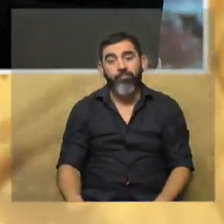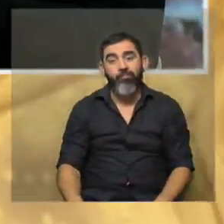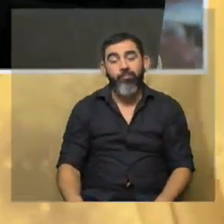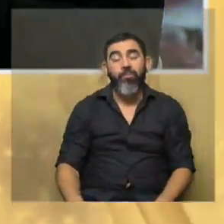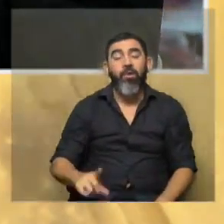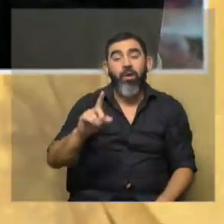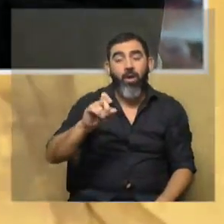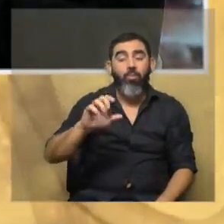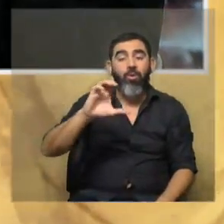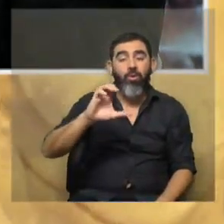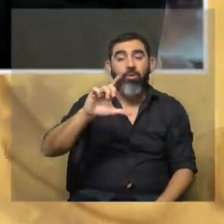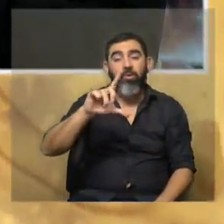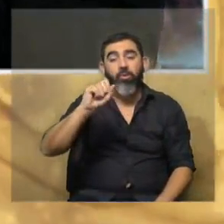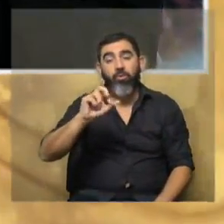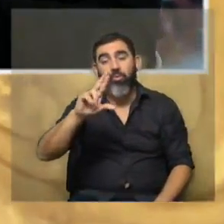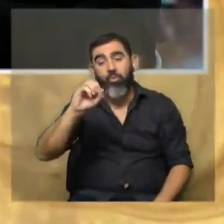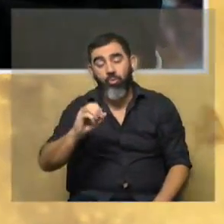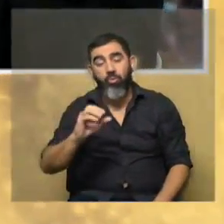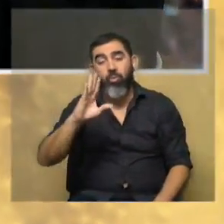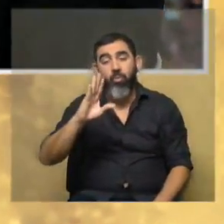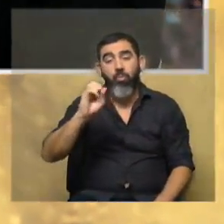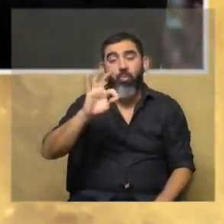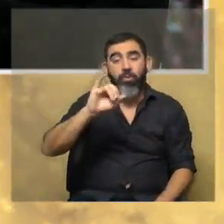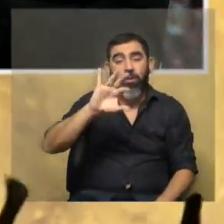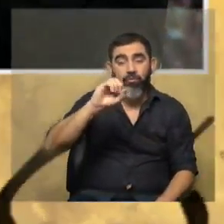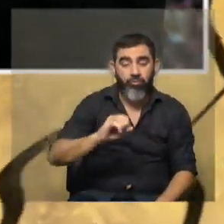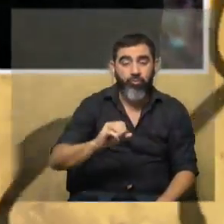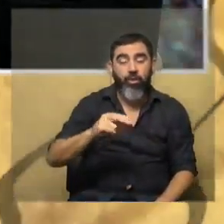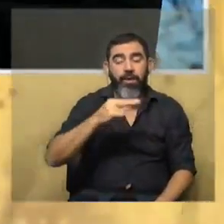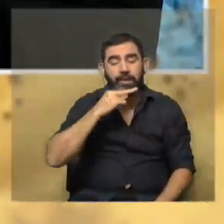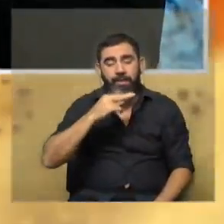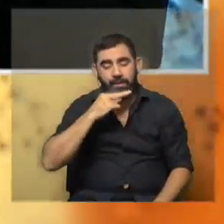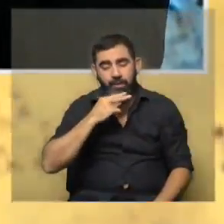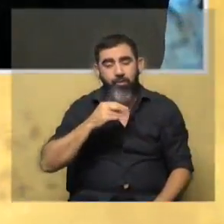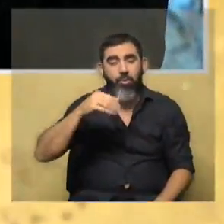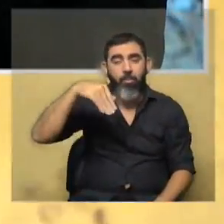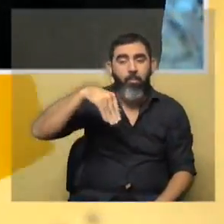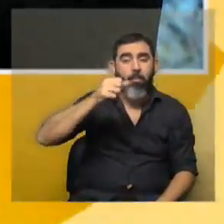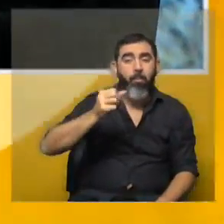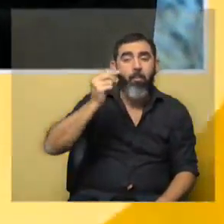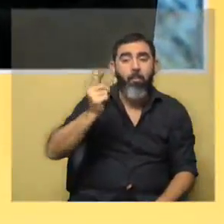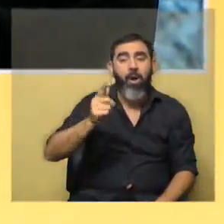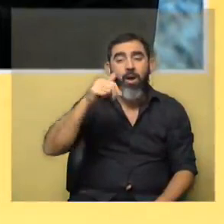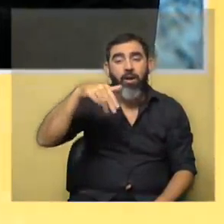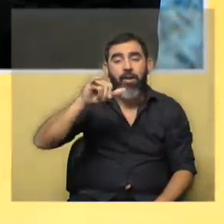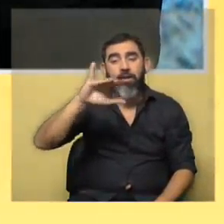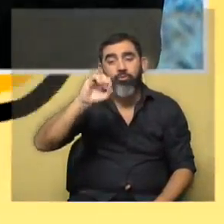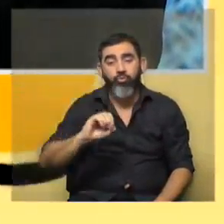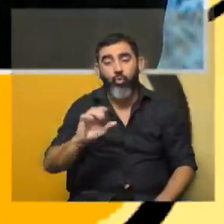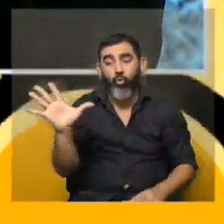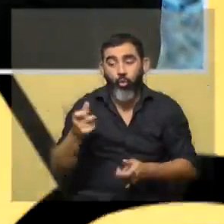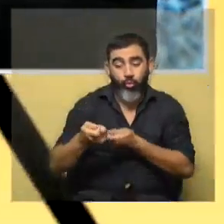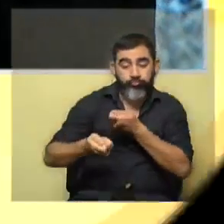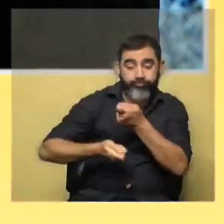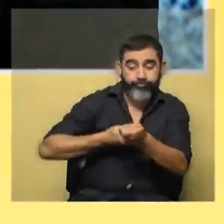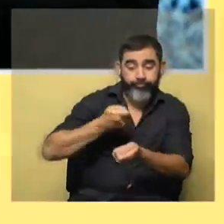tiene cloruro de sodio, tiene calcio, tiene potasio, tiene fosfatos, tiene hierro disuelto, también magnesio. Todo eso reacciona y va,